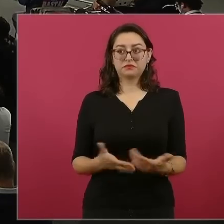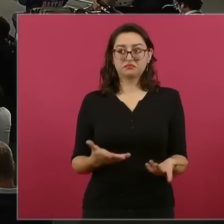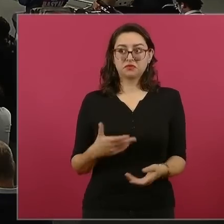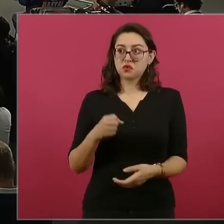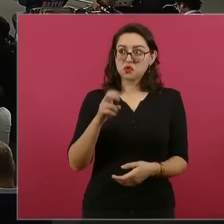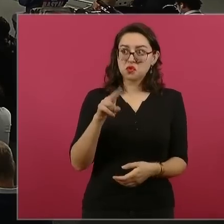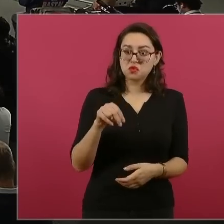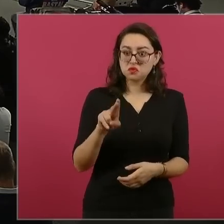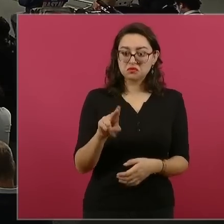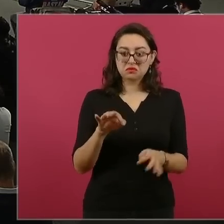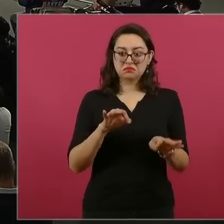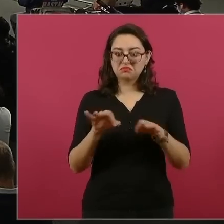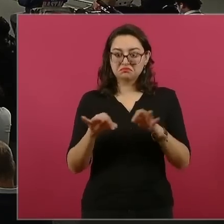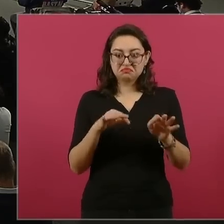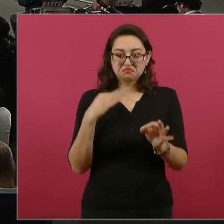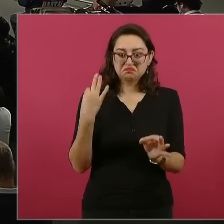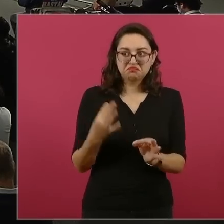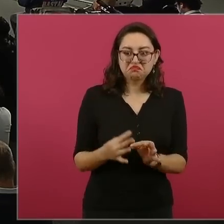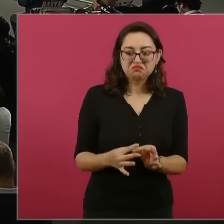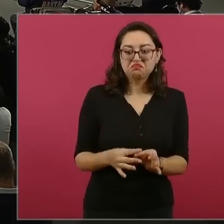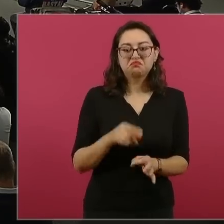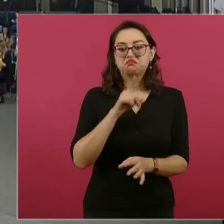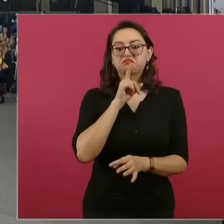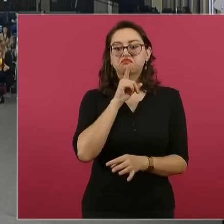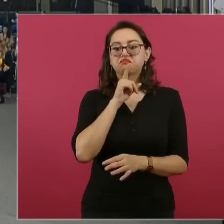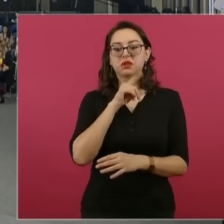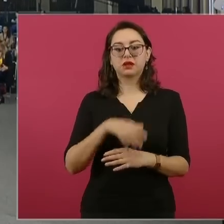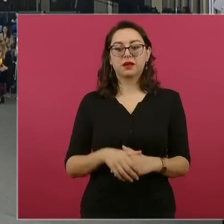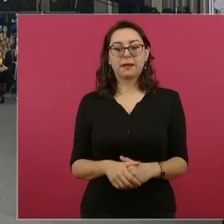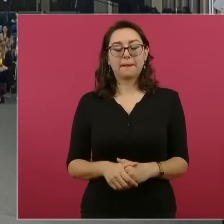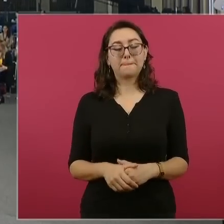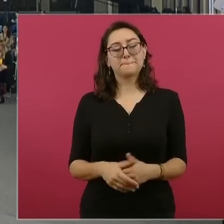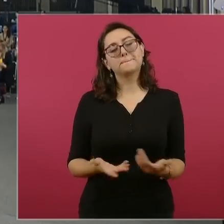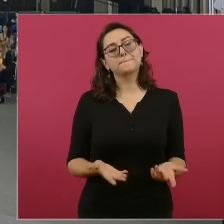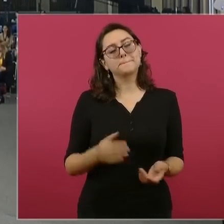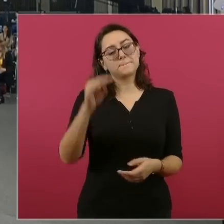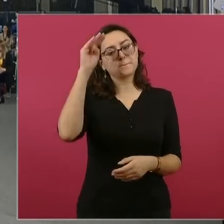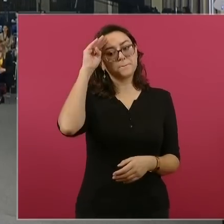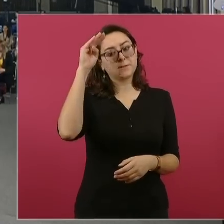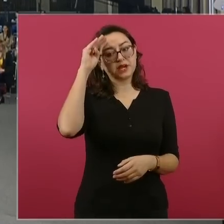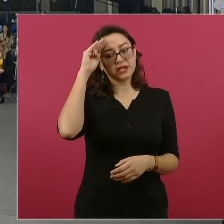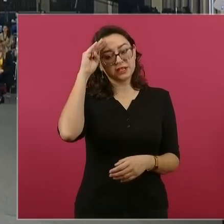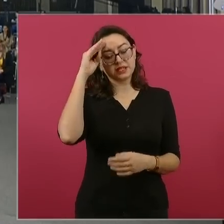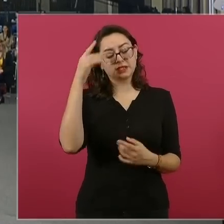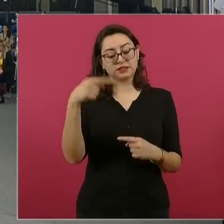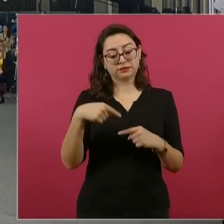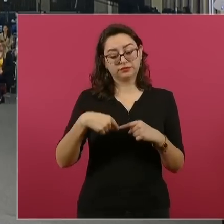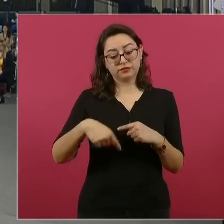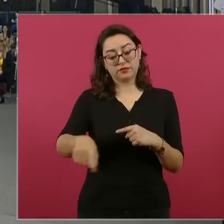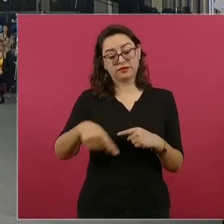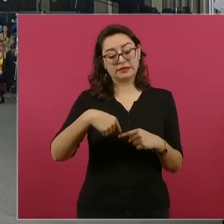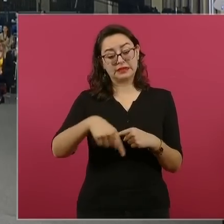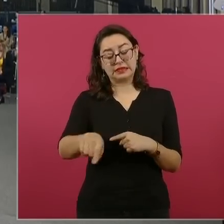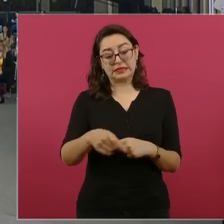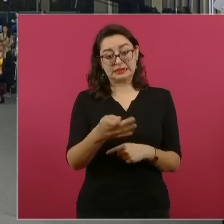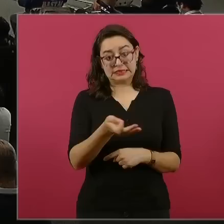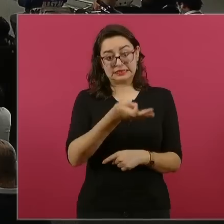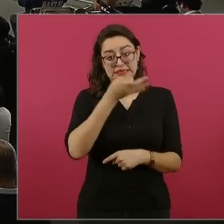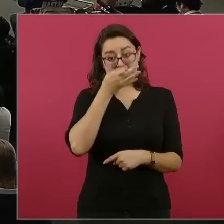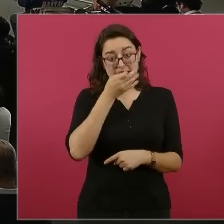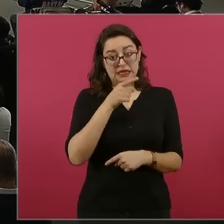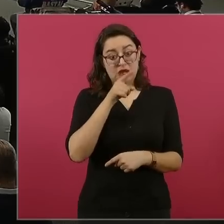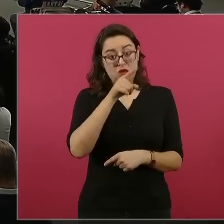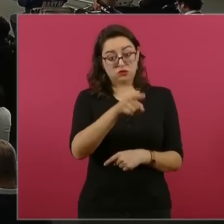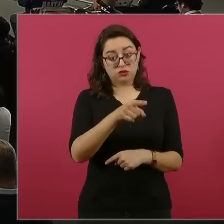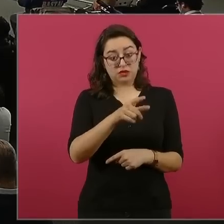haciendo su trabajo. ¿Usted en algún momento pensaría, al final de terminar su gobierno, visitar? No, yo me voy a